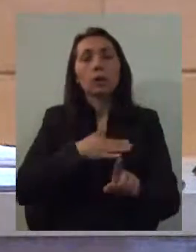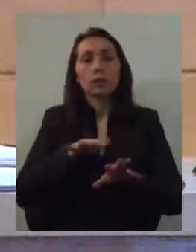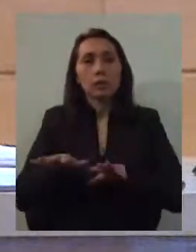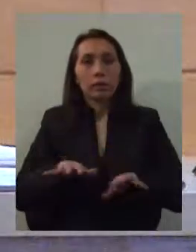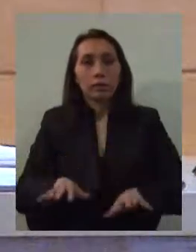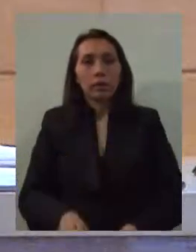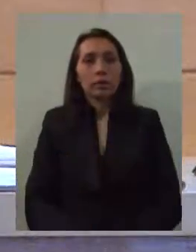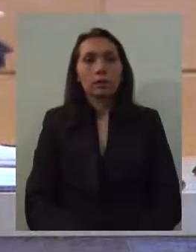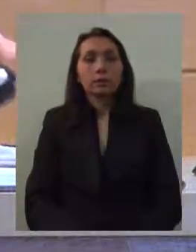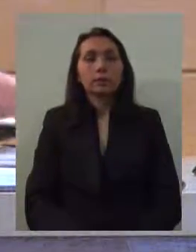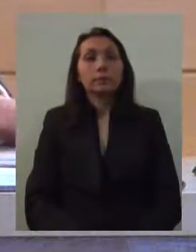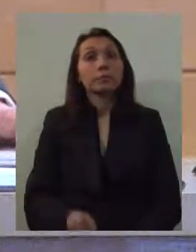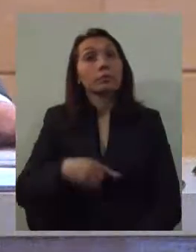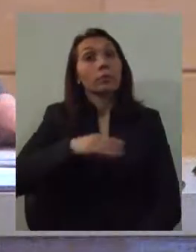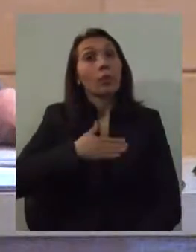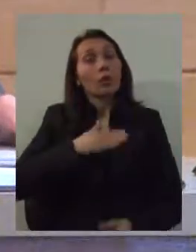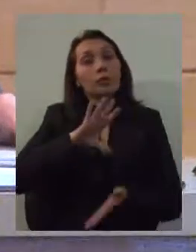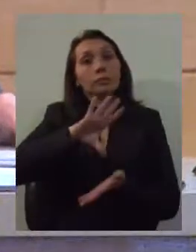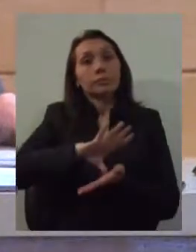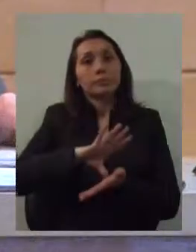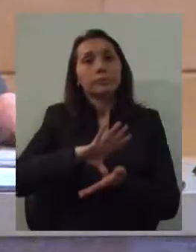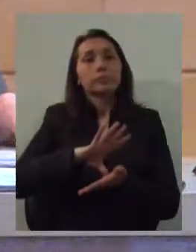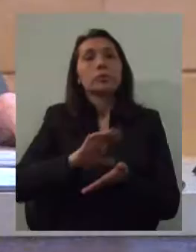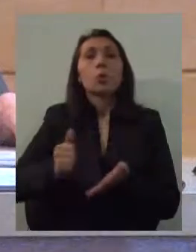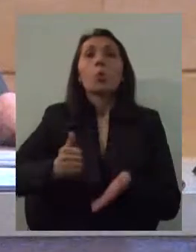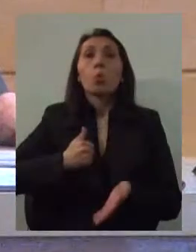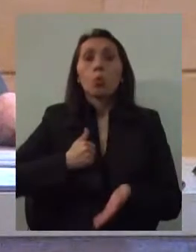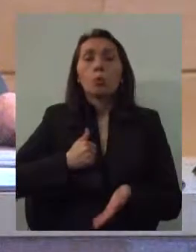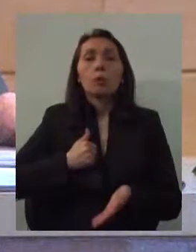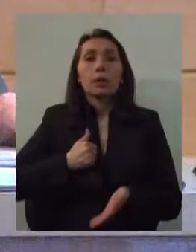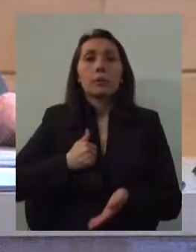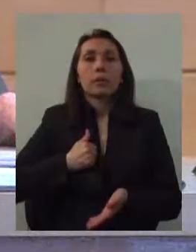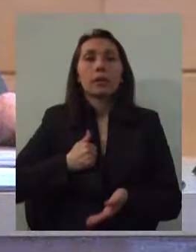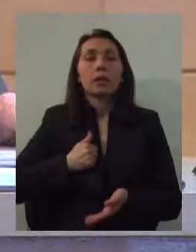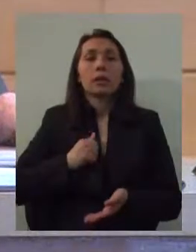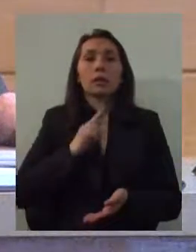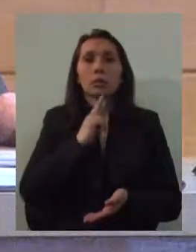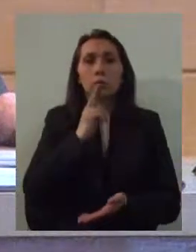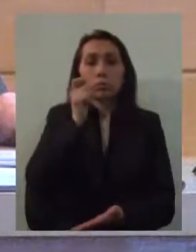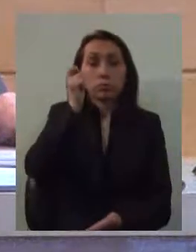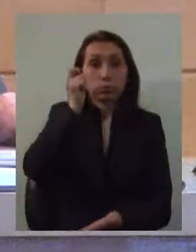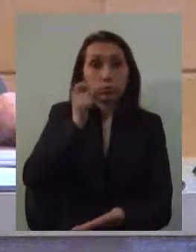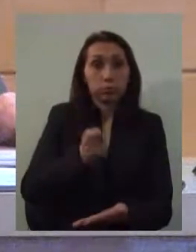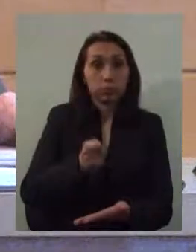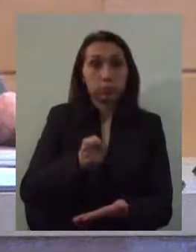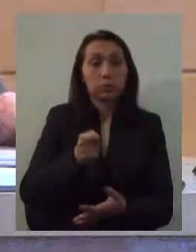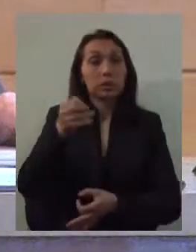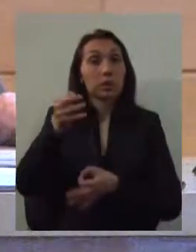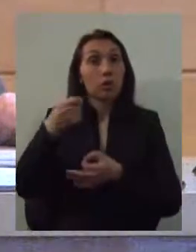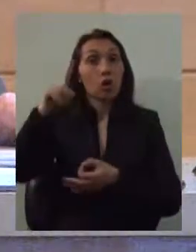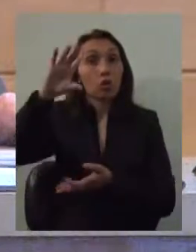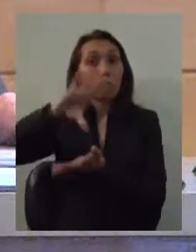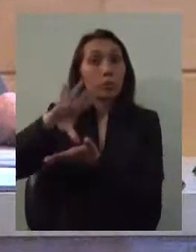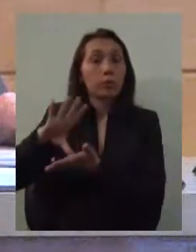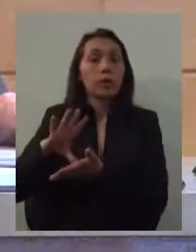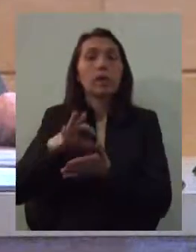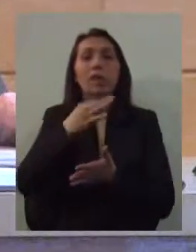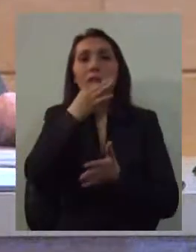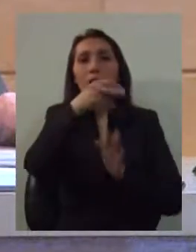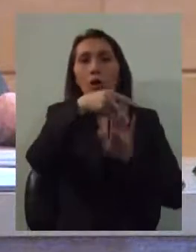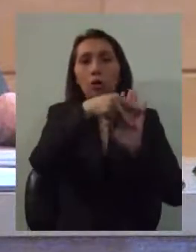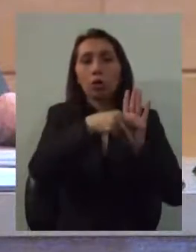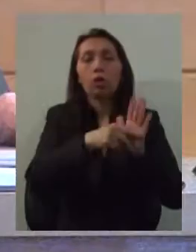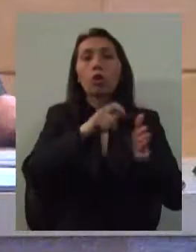actividad. En nuestro país, el cumplimiento de sentencias de tribunales extranjeros está normada en